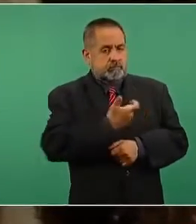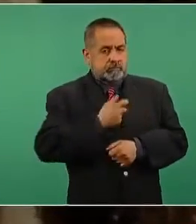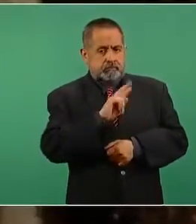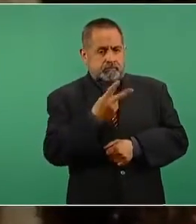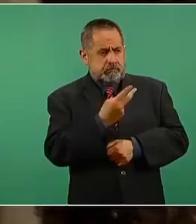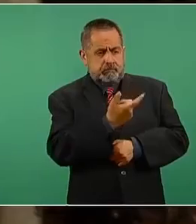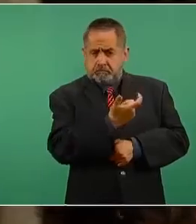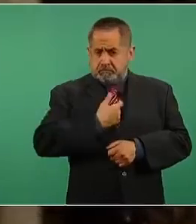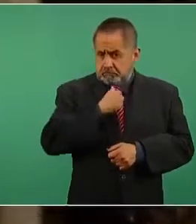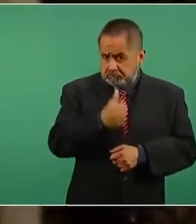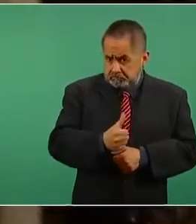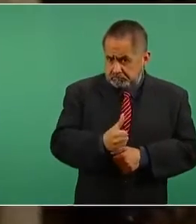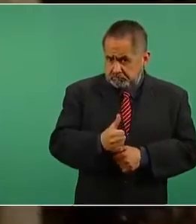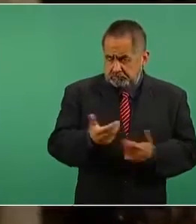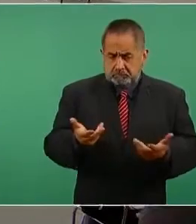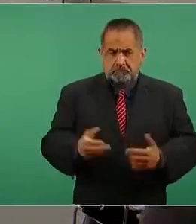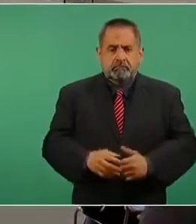nada?